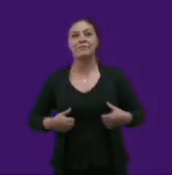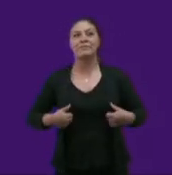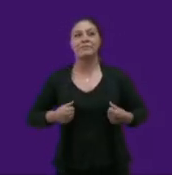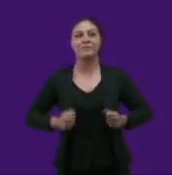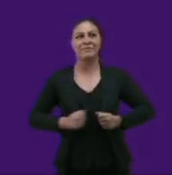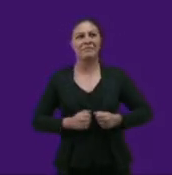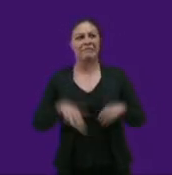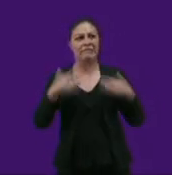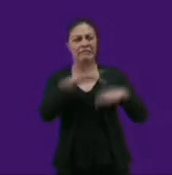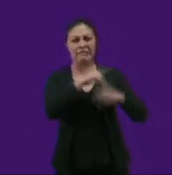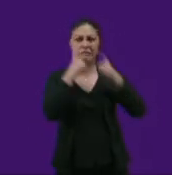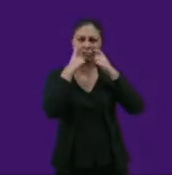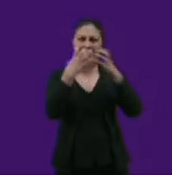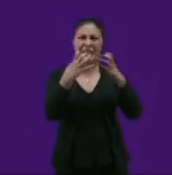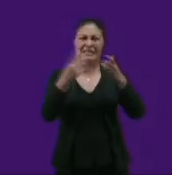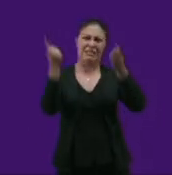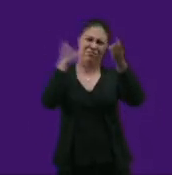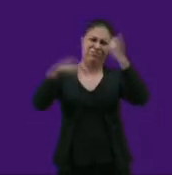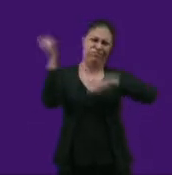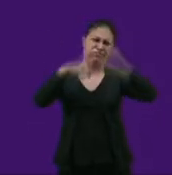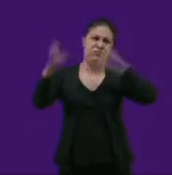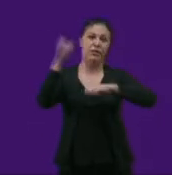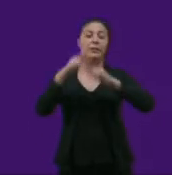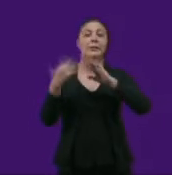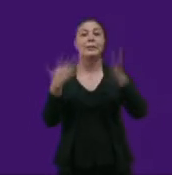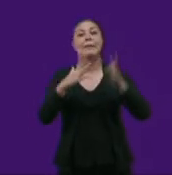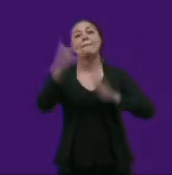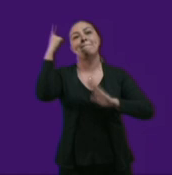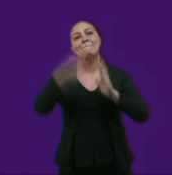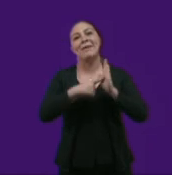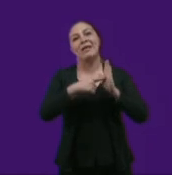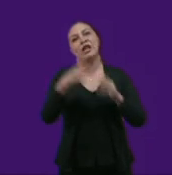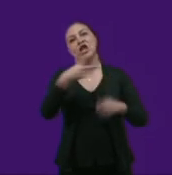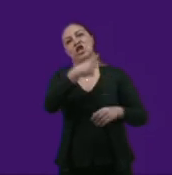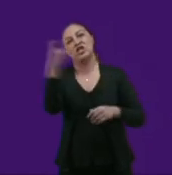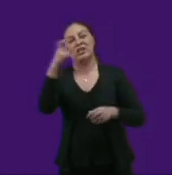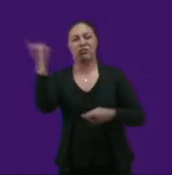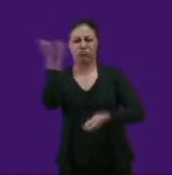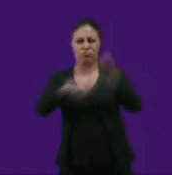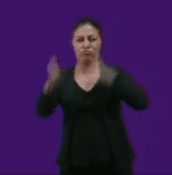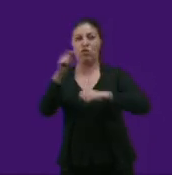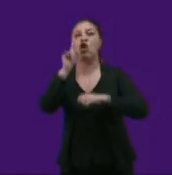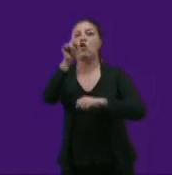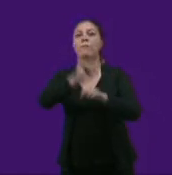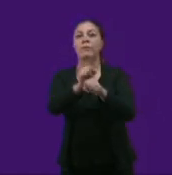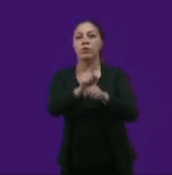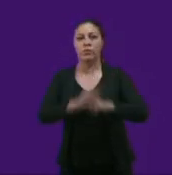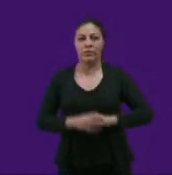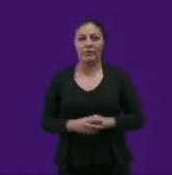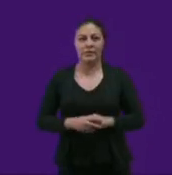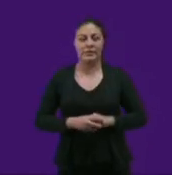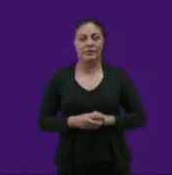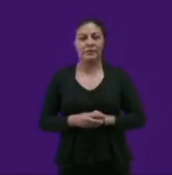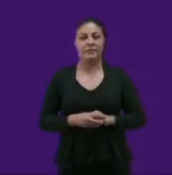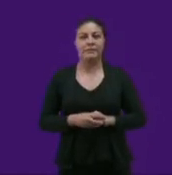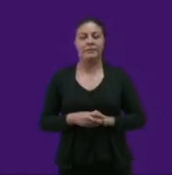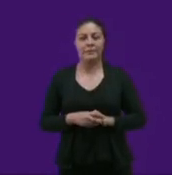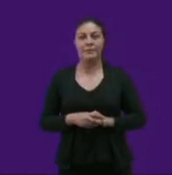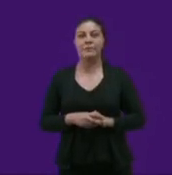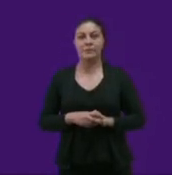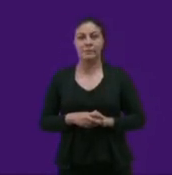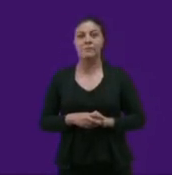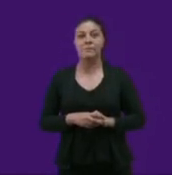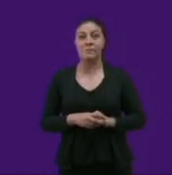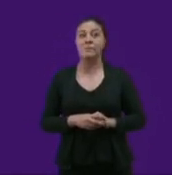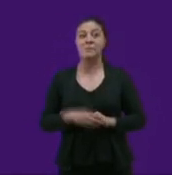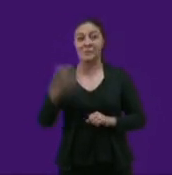cantidad importante de transacciones. 1.200 transacciones por minuto. Bueno, para que vayamos calculando el tamaño de esta compañía, de